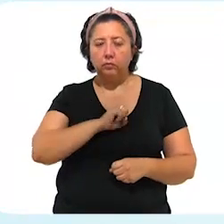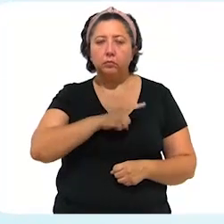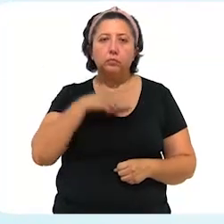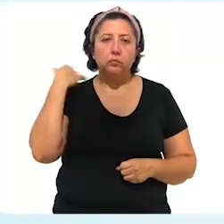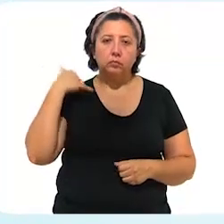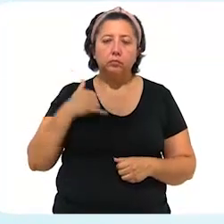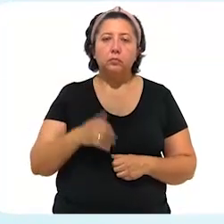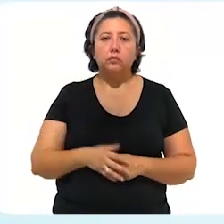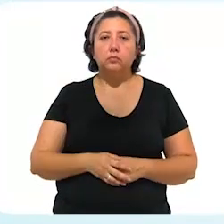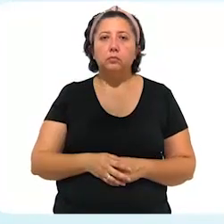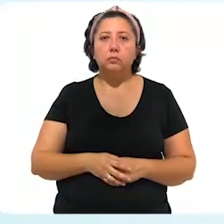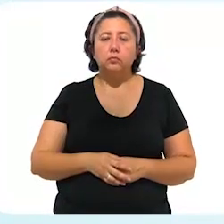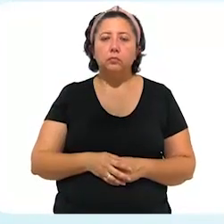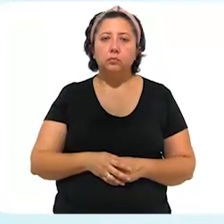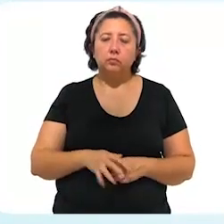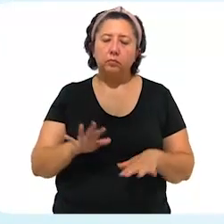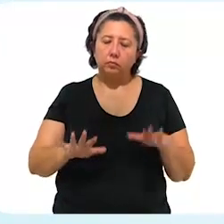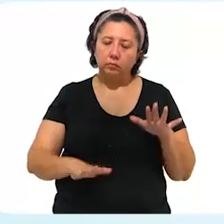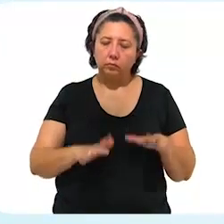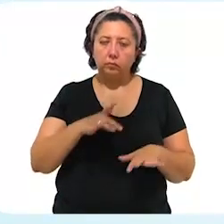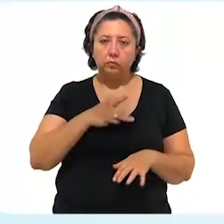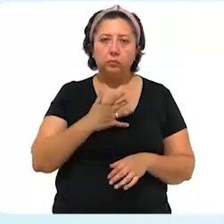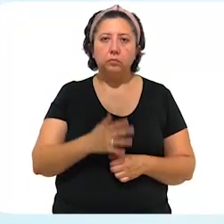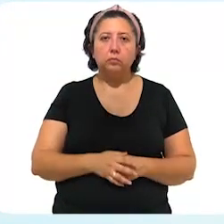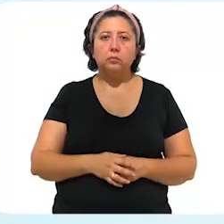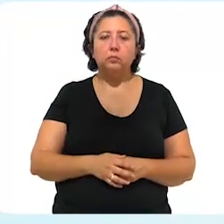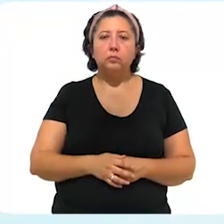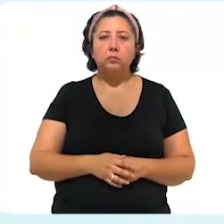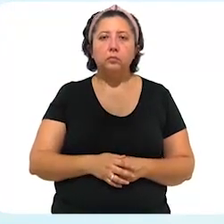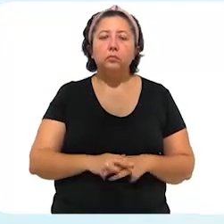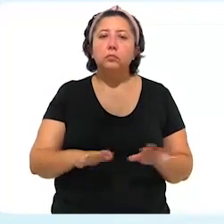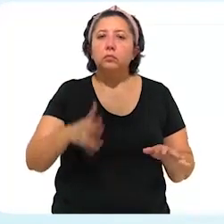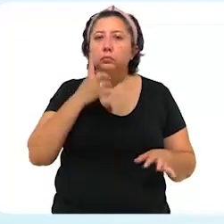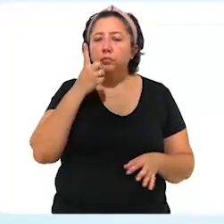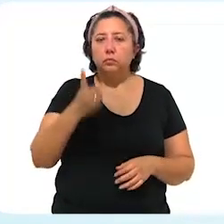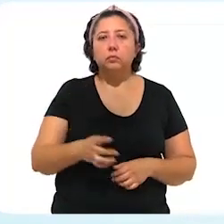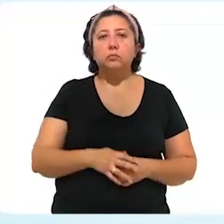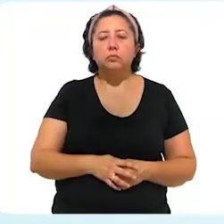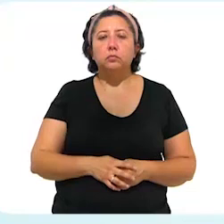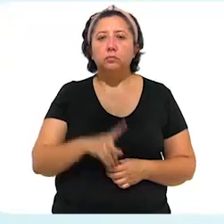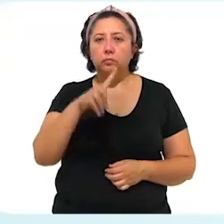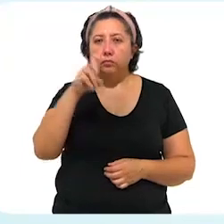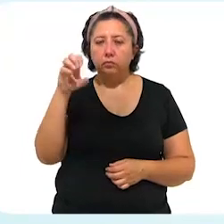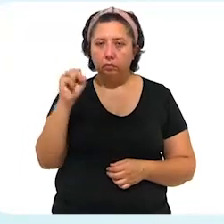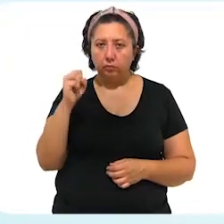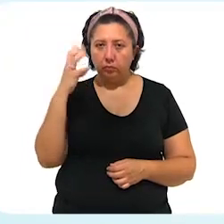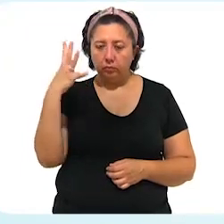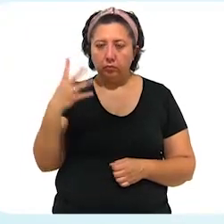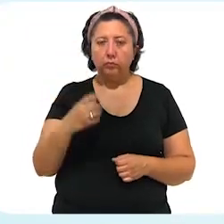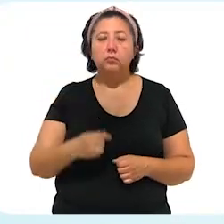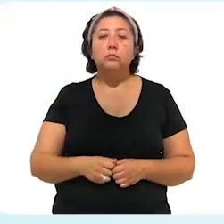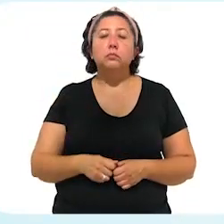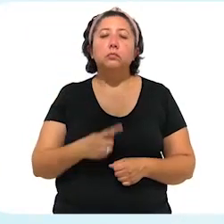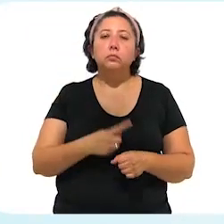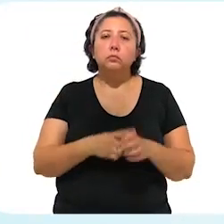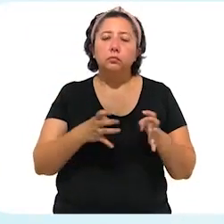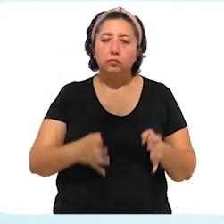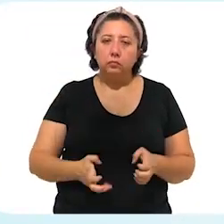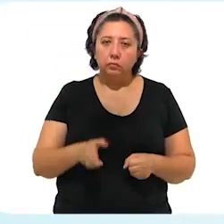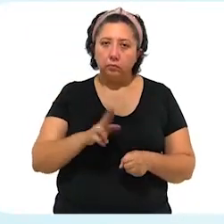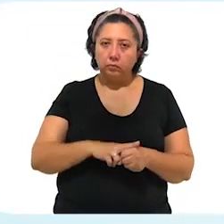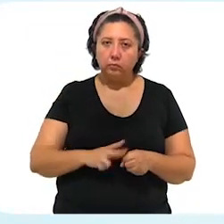de la Secretaría de Salud de Yucatán. Presentan síntomas leves. Como ya se mencionó, 164 de los casos